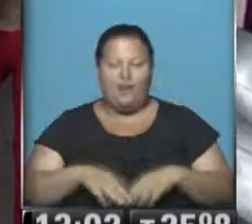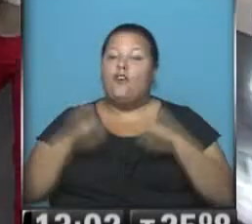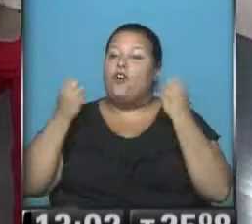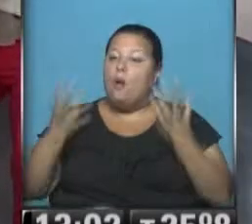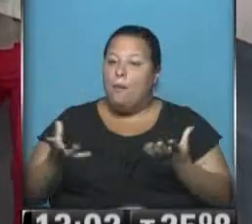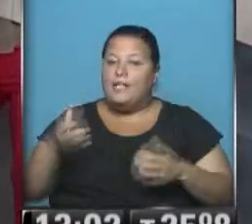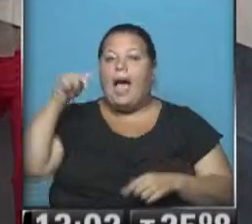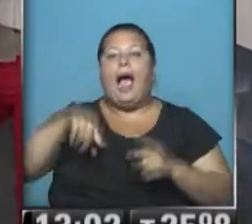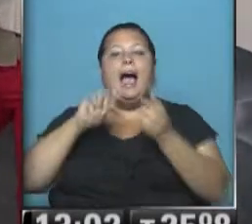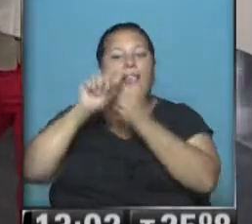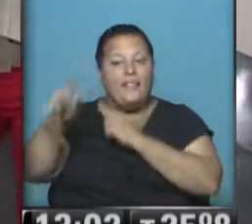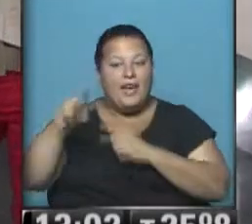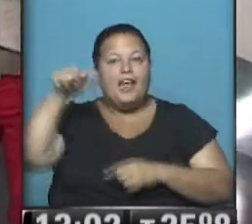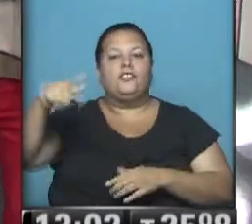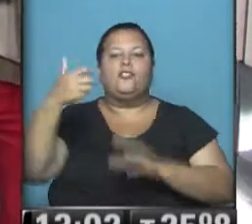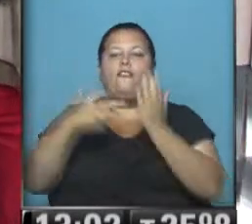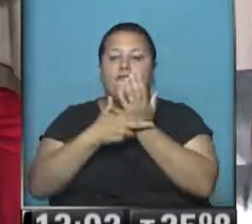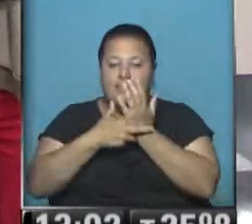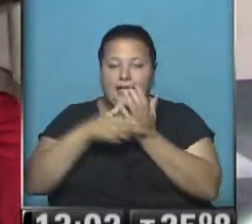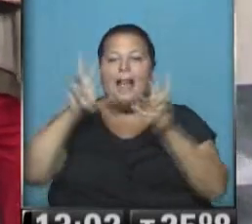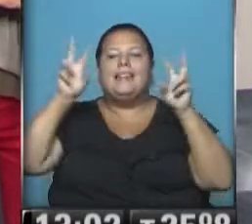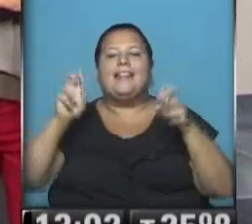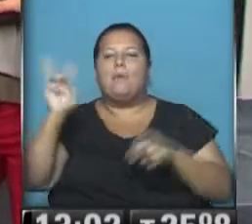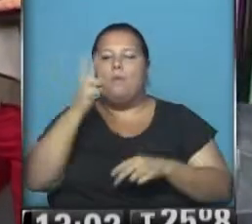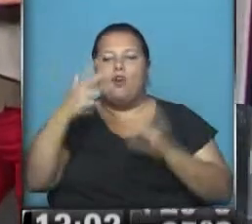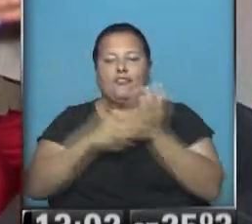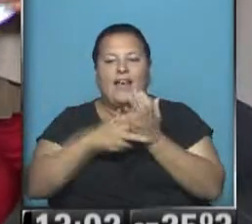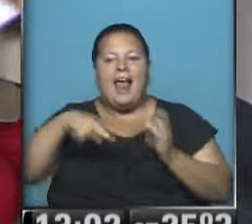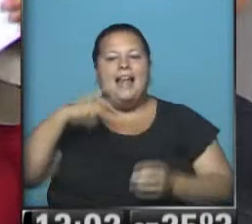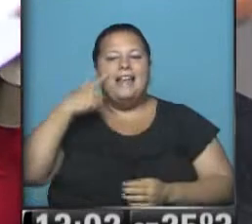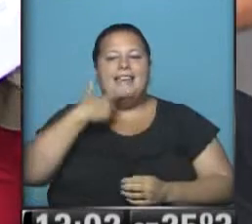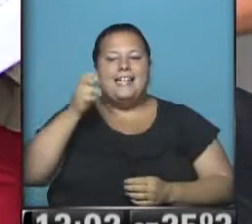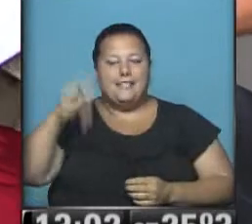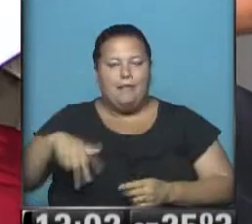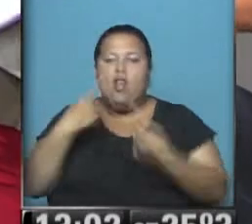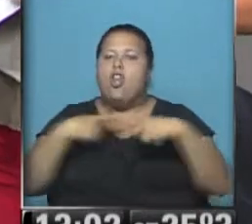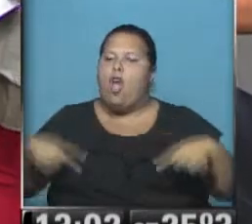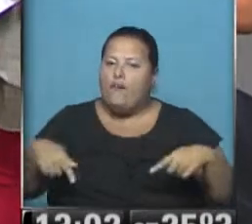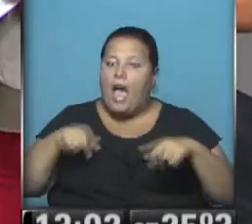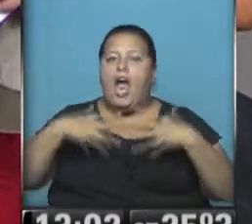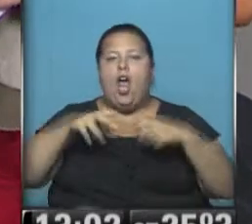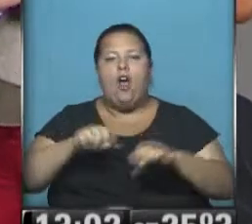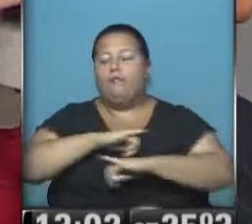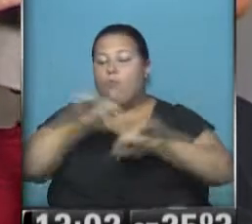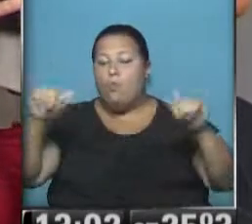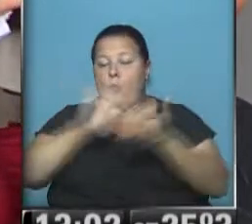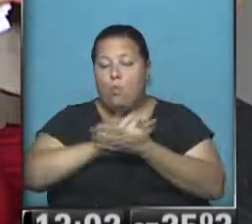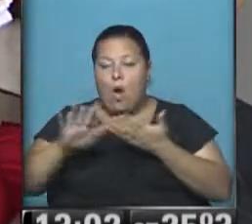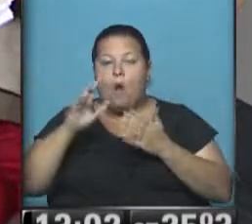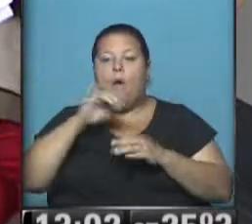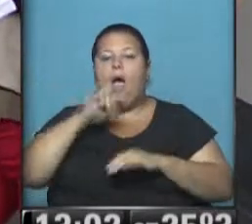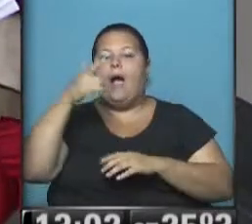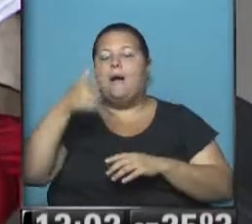¿Cómo les va? Nos vamos en vivo a la Fiscalía a causa por la muerte de Alberto Nisman, con novedades, en este caso un nuevo comunicado de la